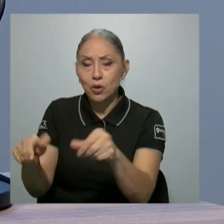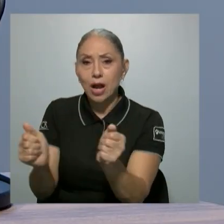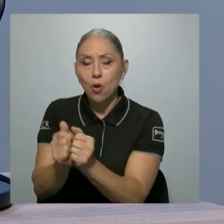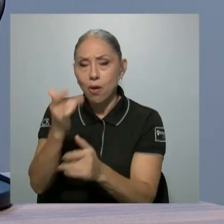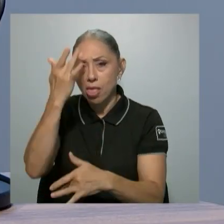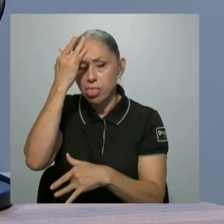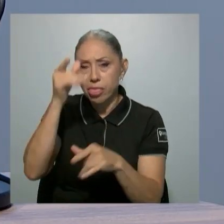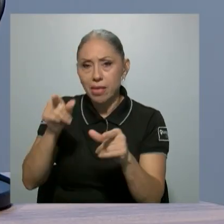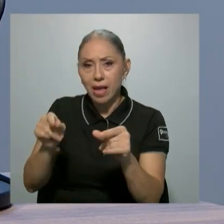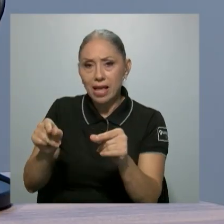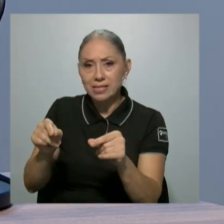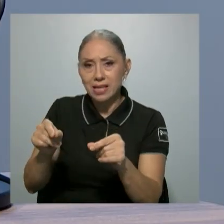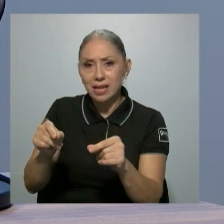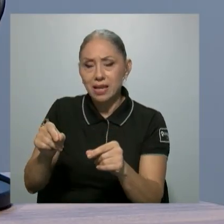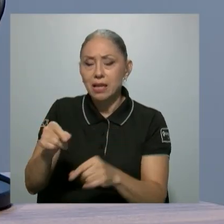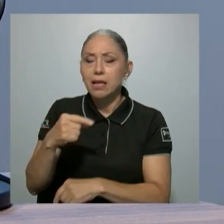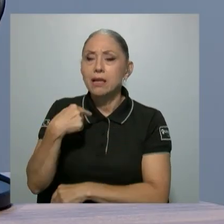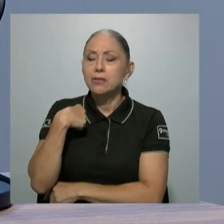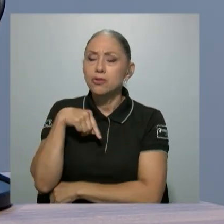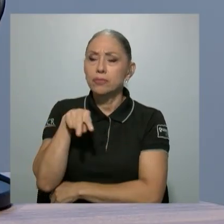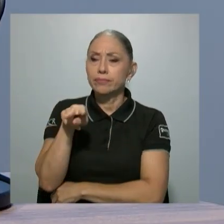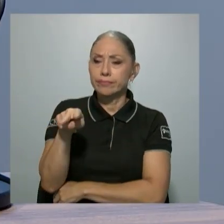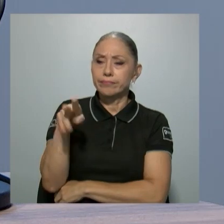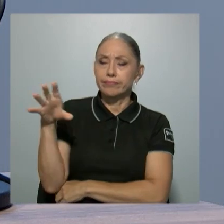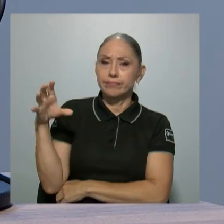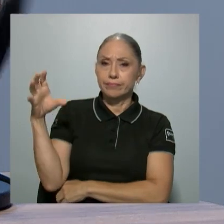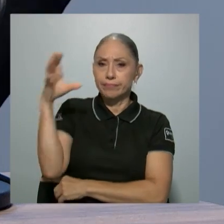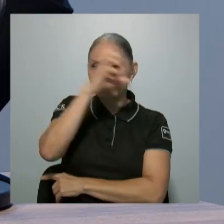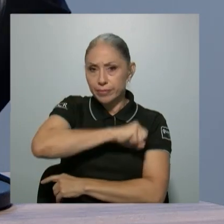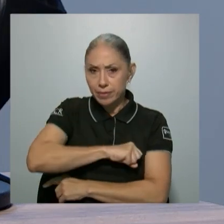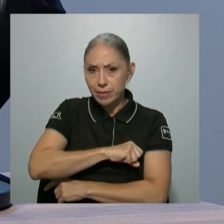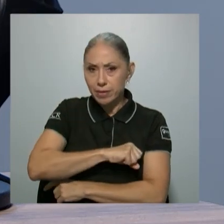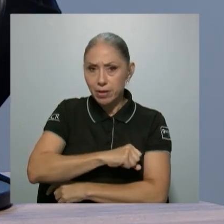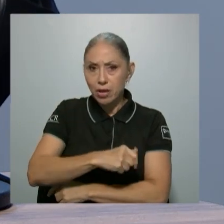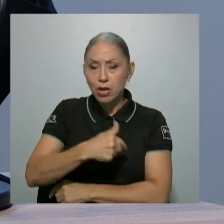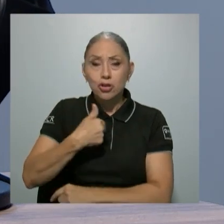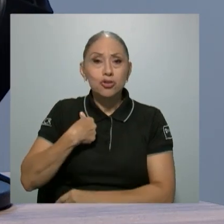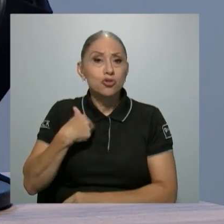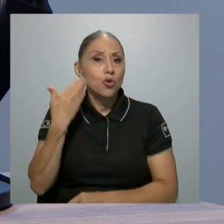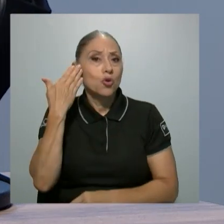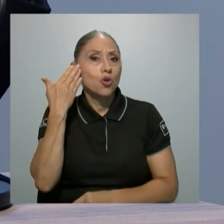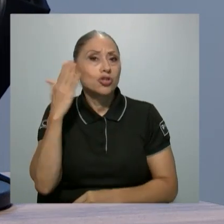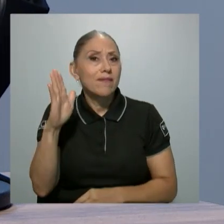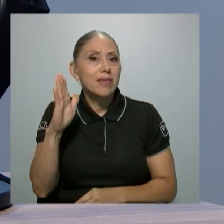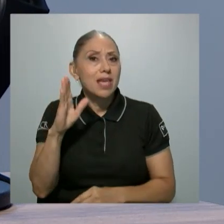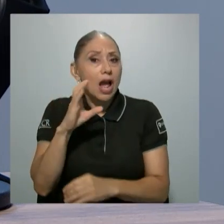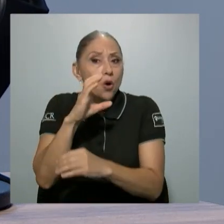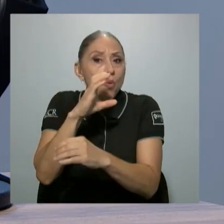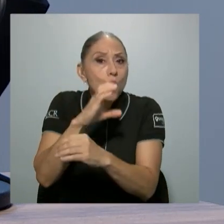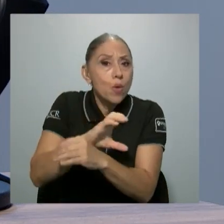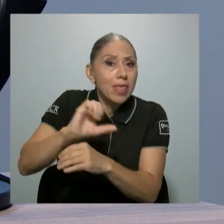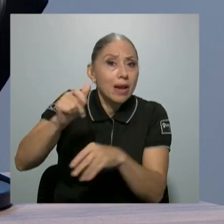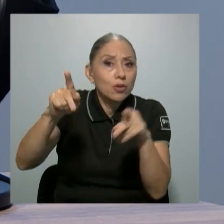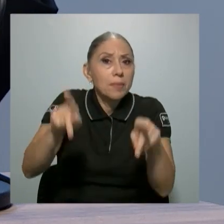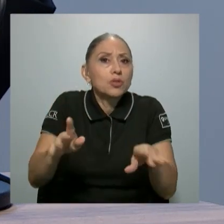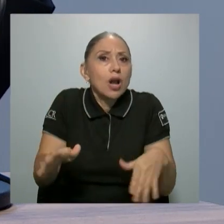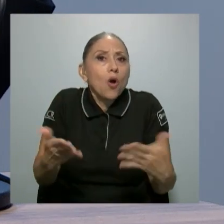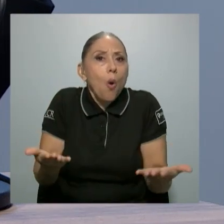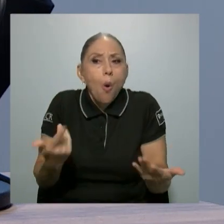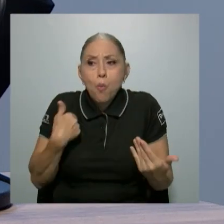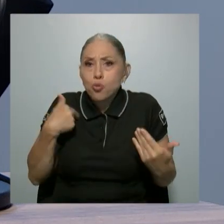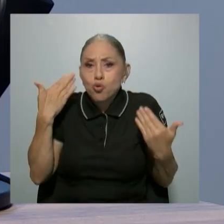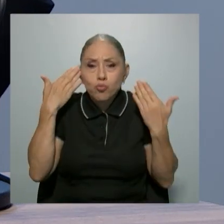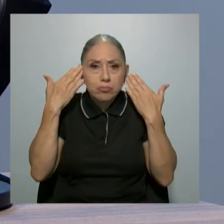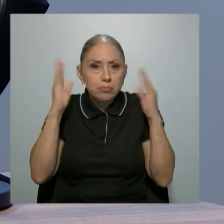las cosas que descubrí es que yo no sabía cómo cuidar a alguien.